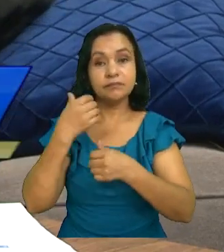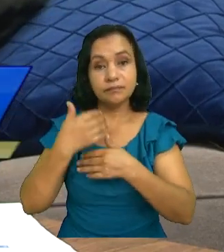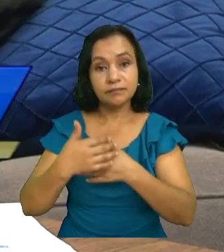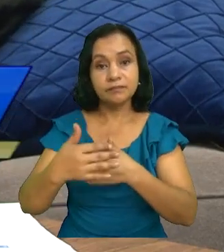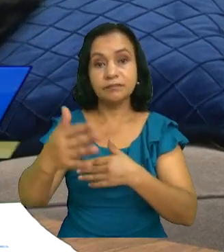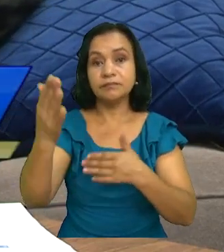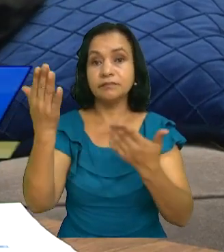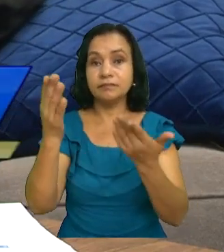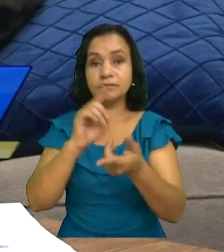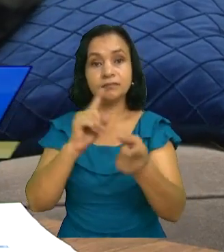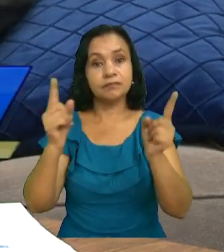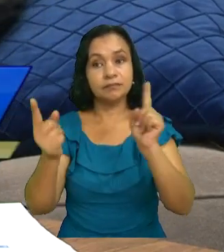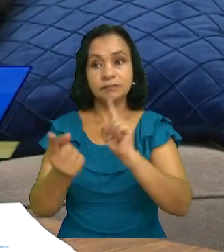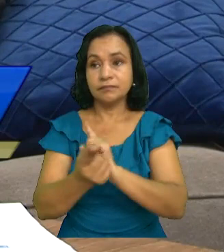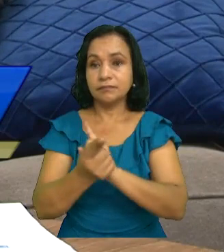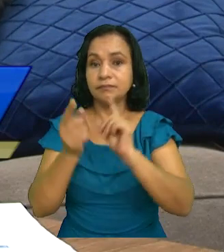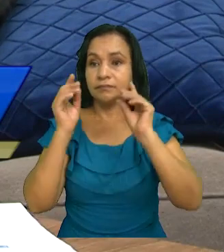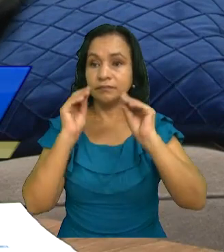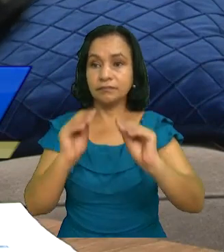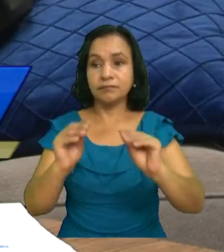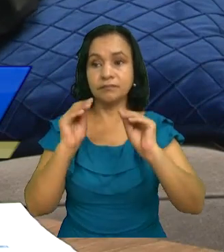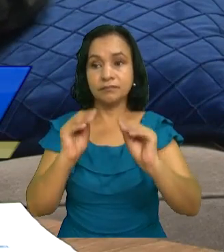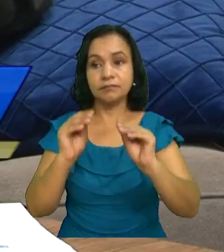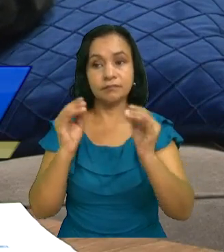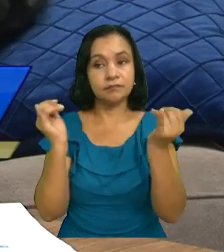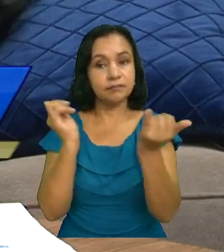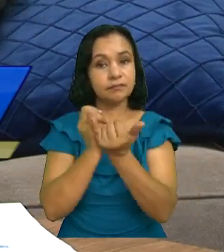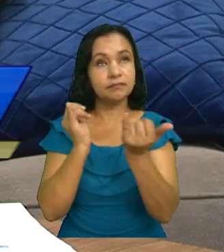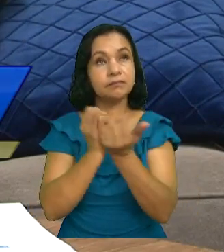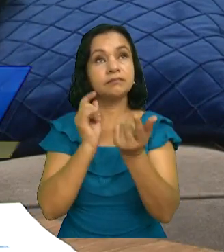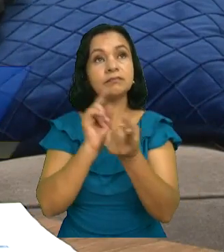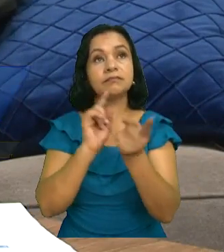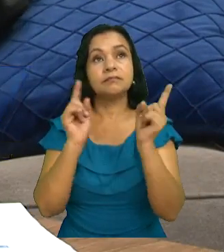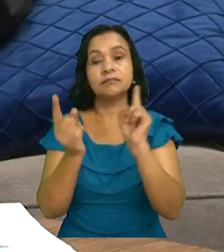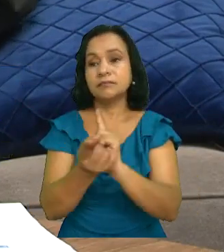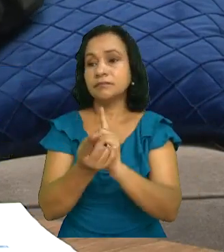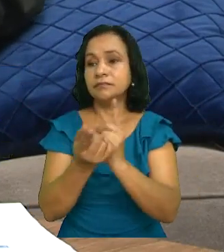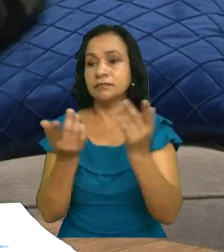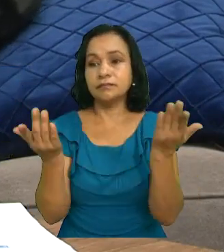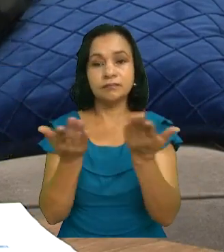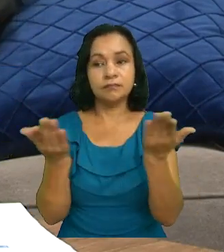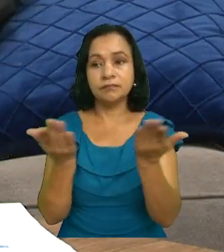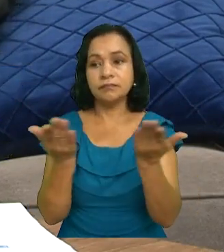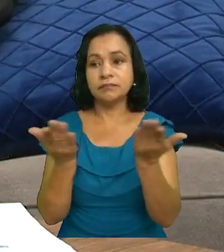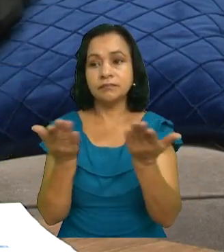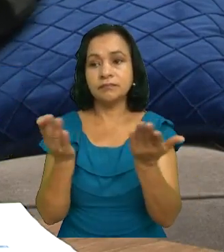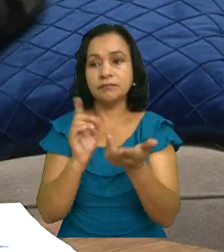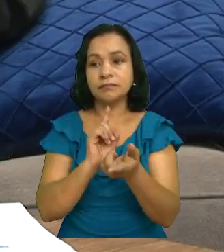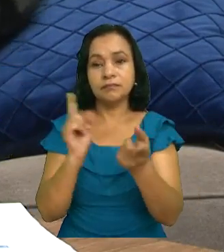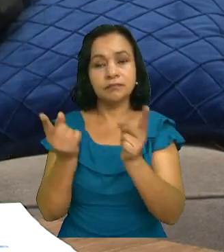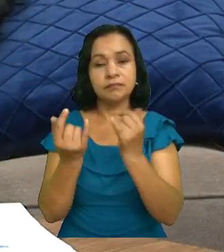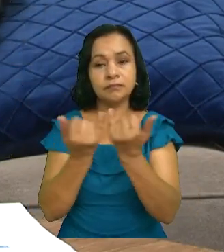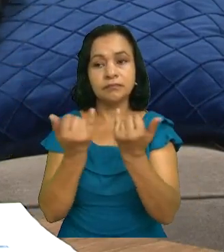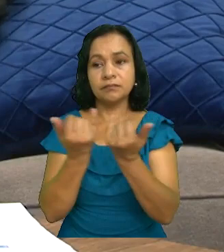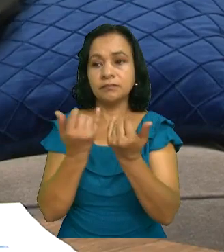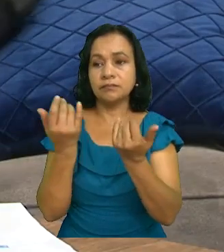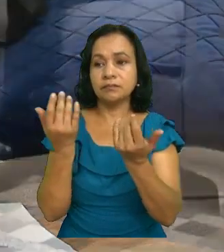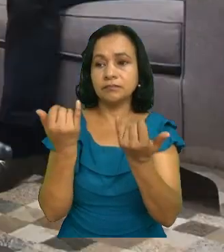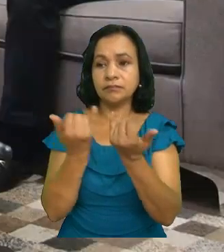mismas transformaciones en educación, si para cambiar un año el currículum, por ejemplo, de un